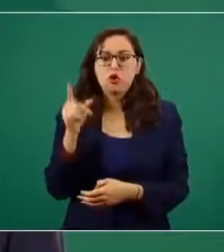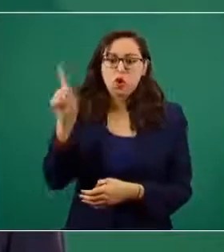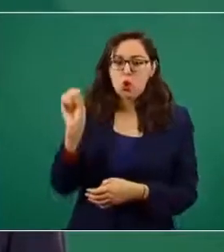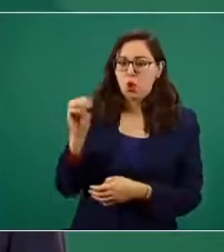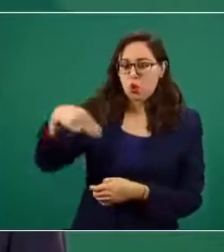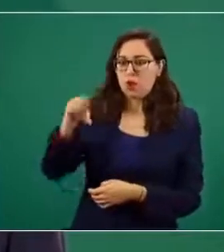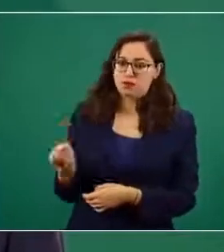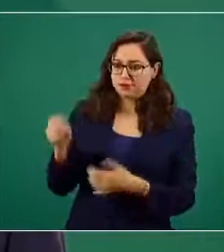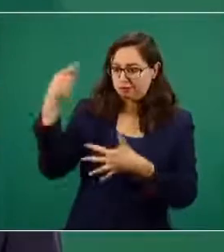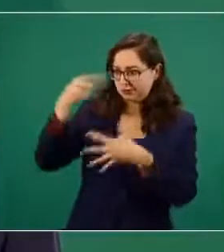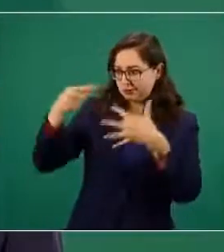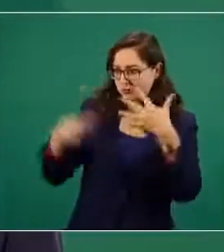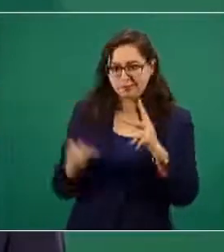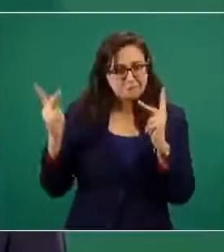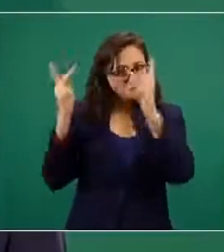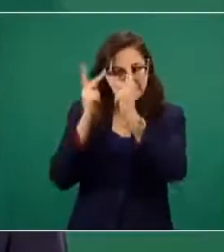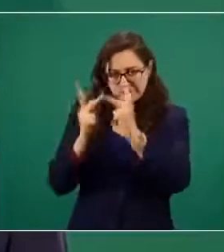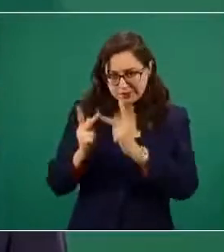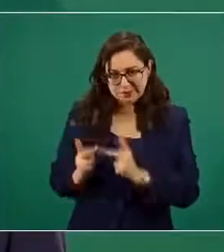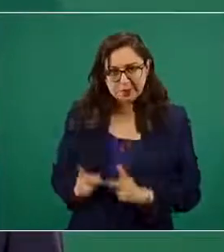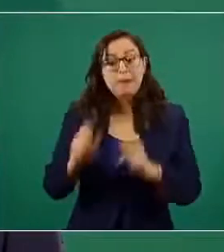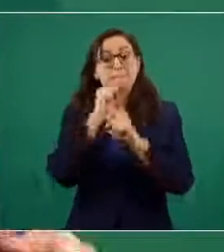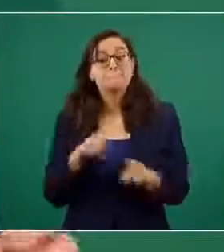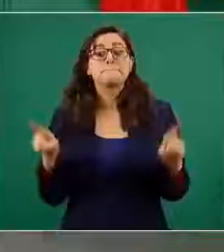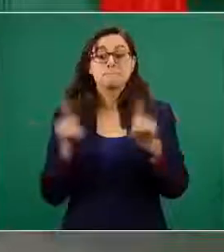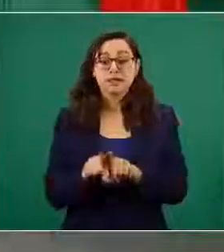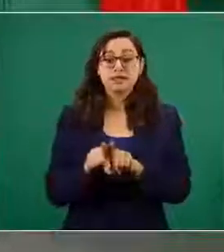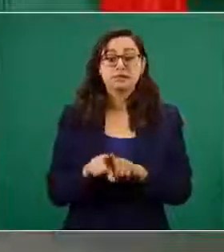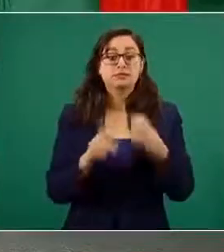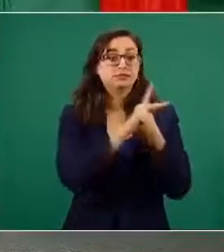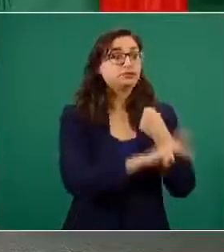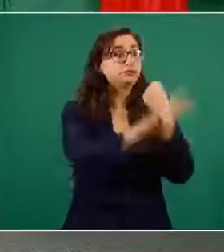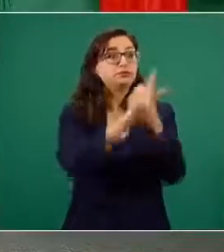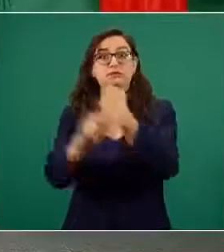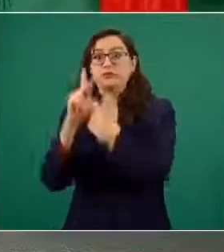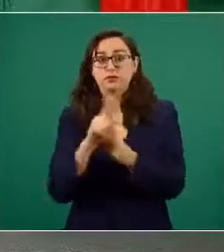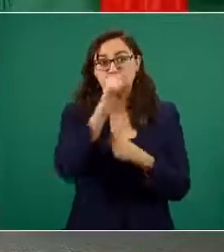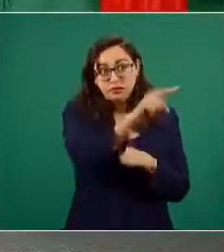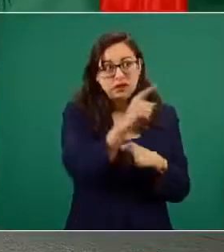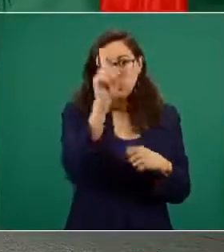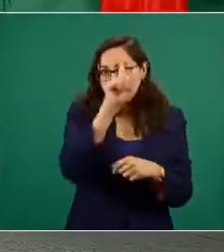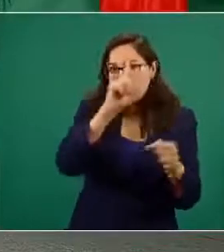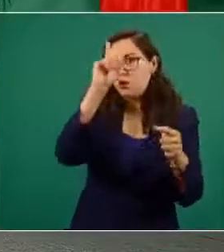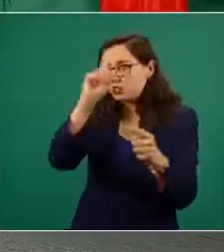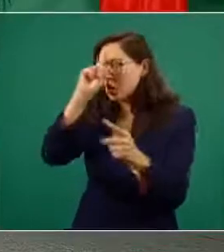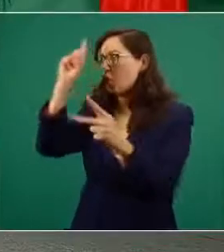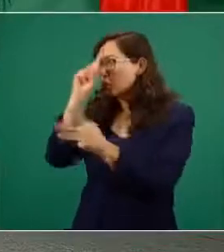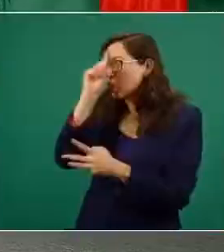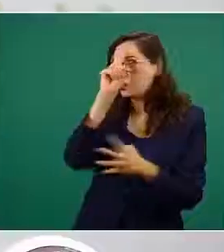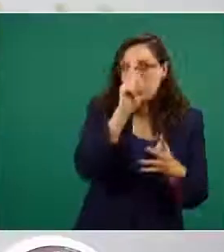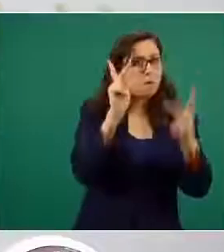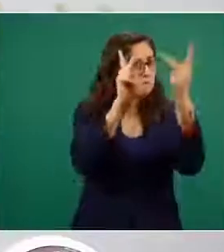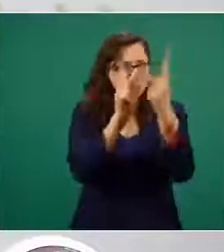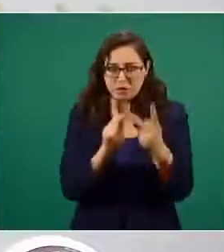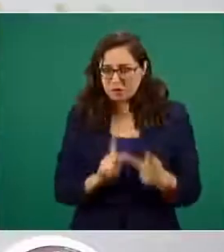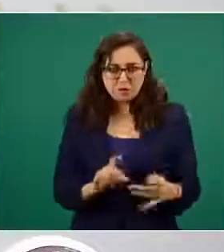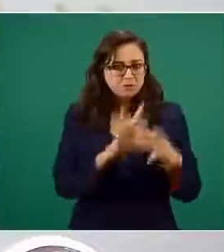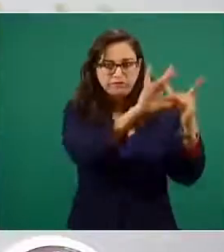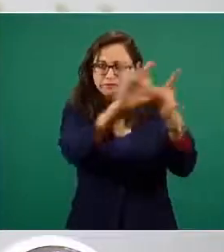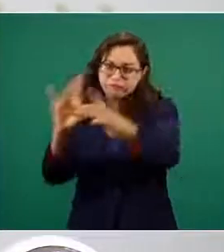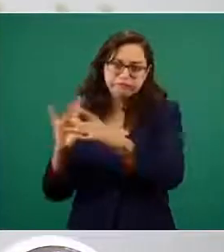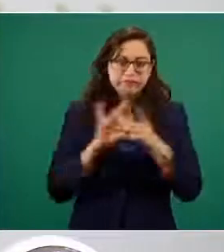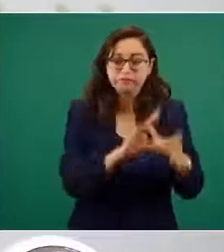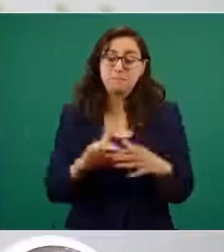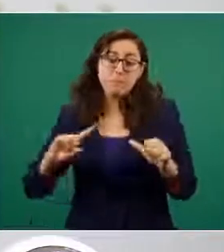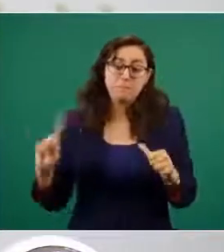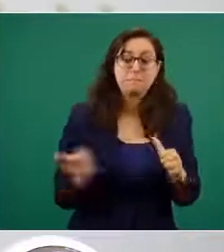Organización Mundial de la Salud y coincide con varias de las recomendaciones que en cada uno de los países han hecho los países que ya tienen vacunas. Lo que interesa en esa priorización,